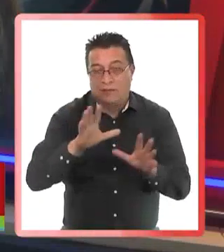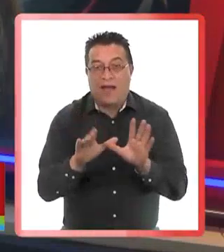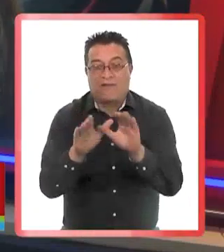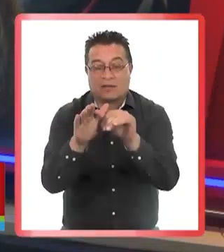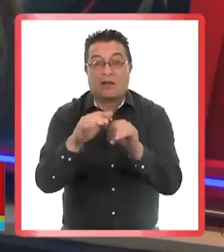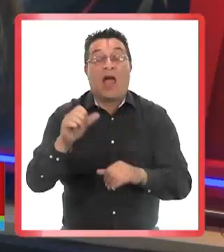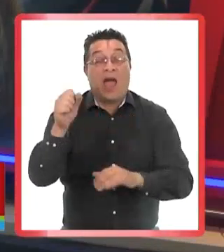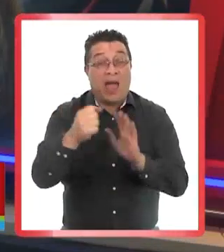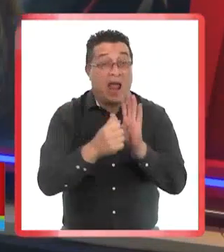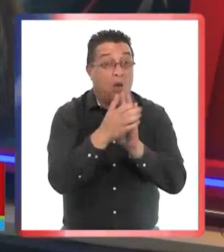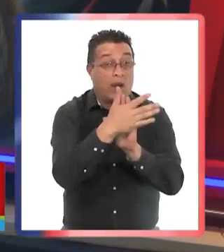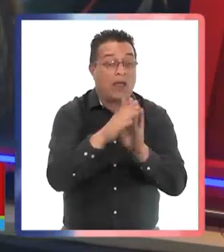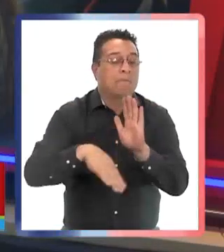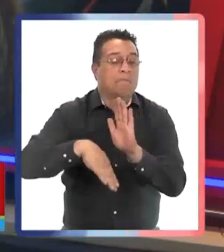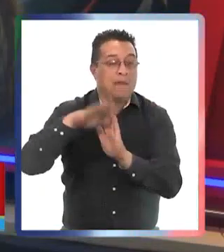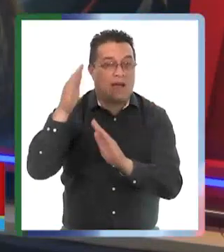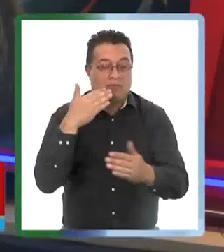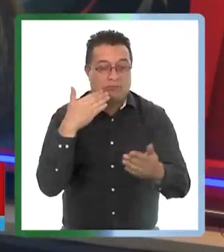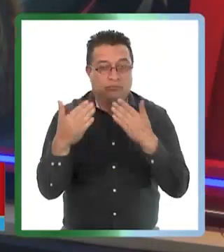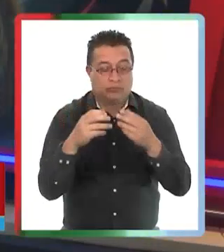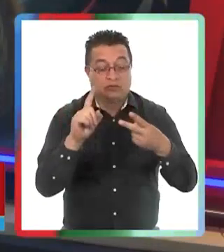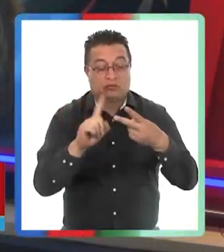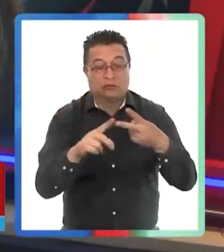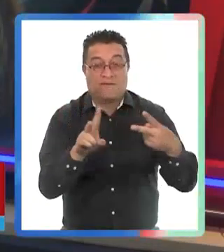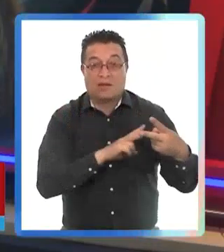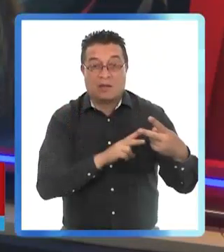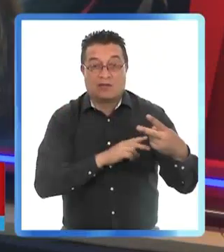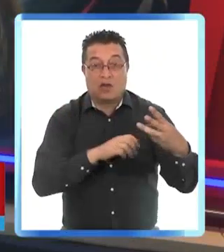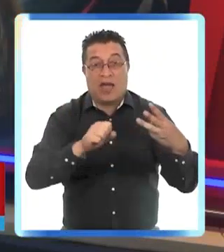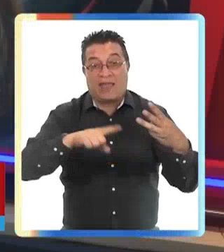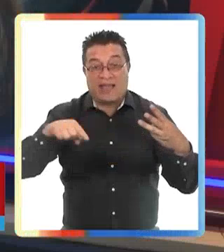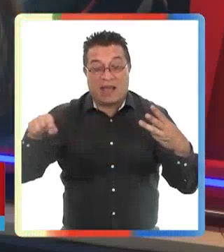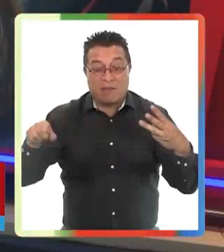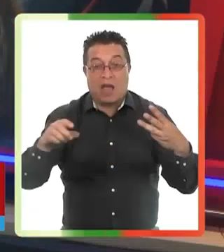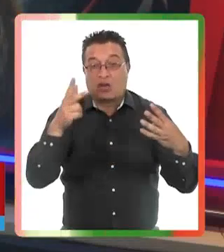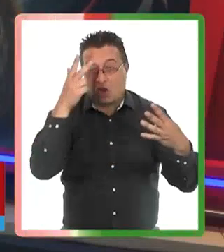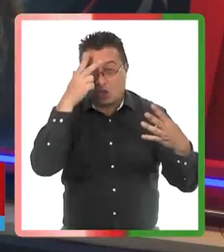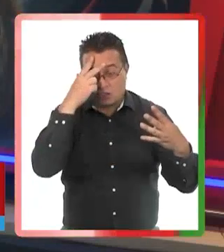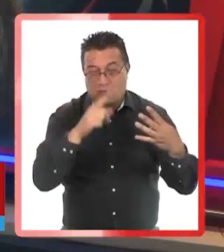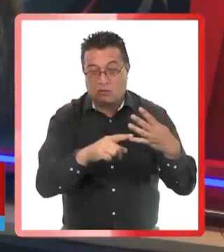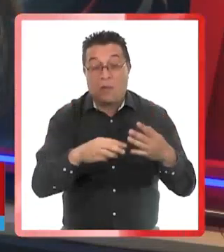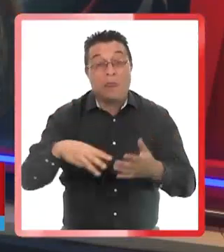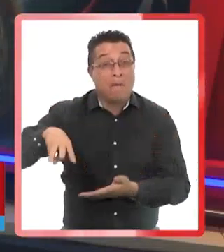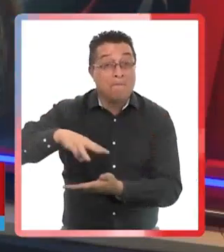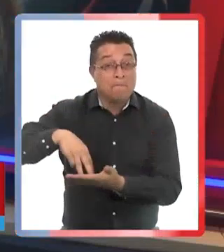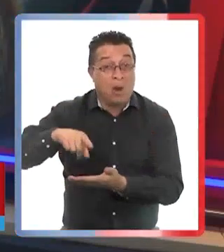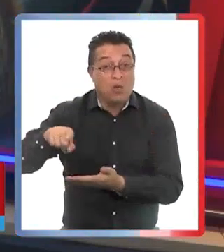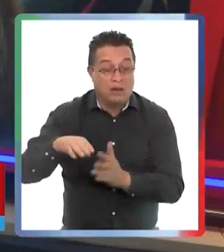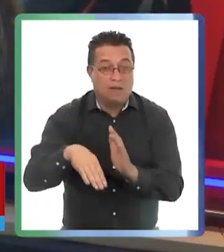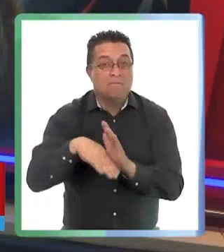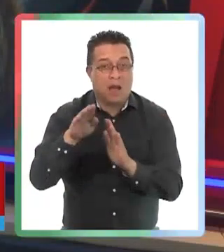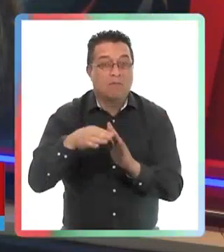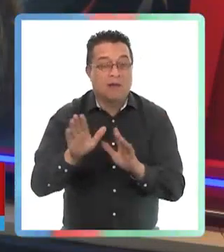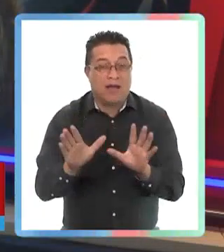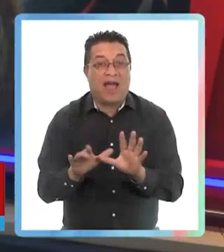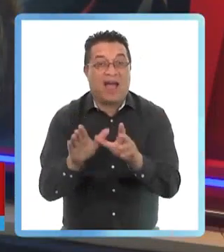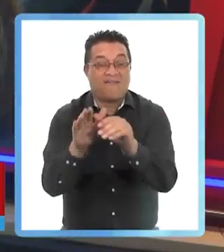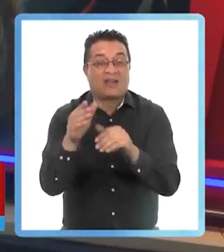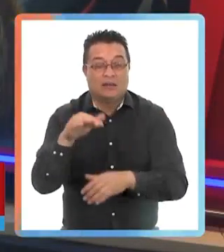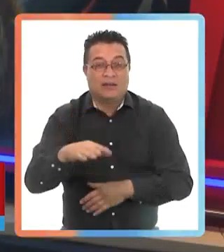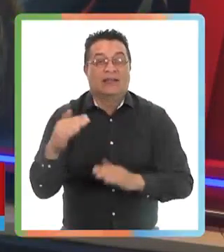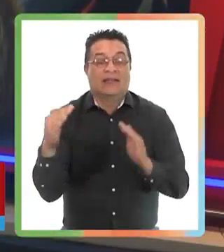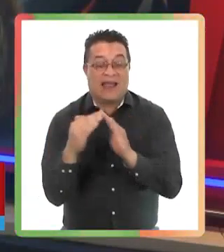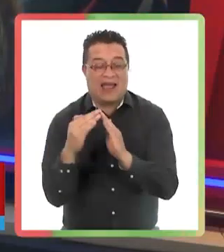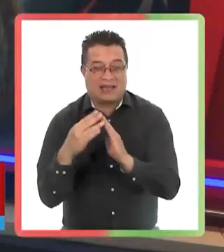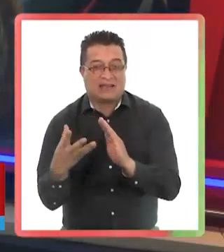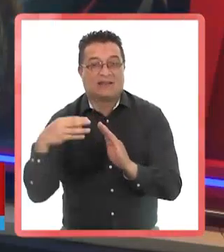por influenza aviar. La Araucanía es la región con más contagios, seguida por Valparaíso, Atacama y Coquimbo. Y Maule es la zona con